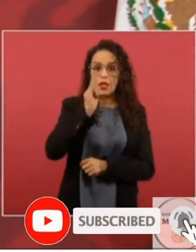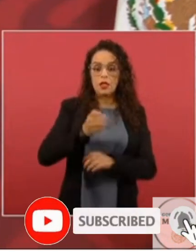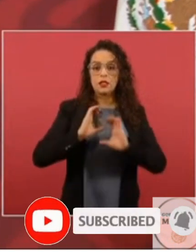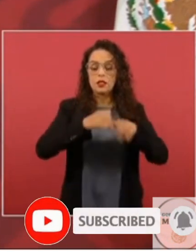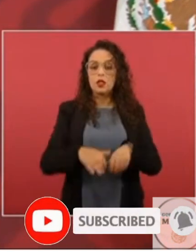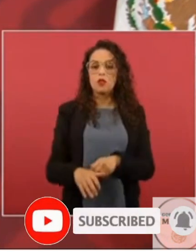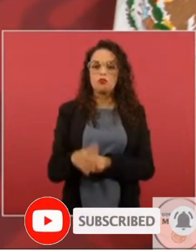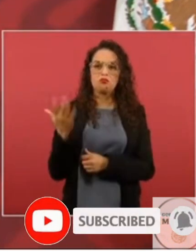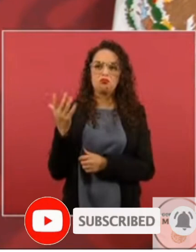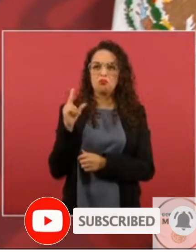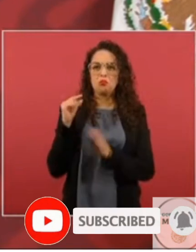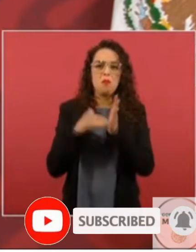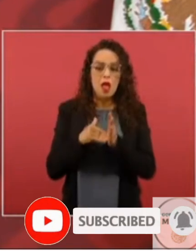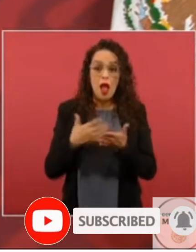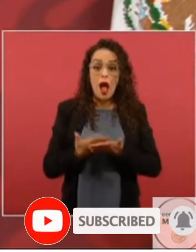especialistas, ahora ya